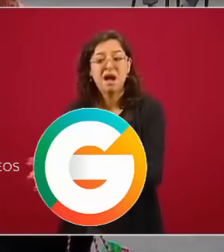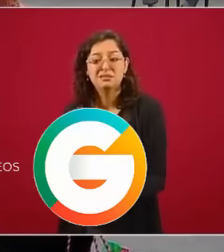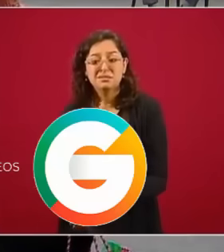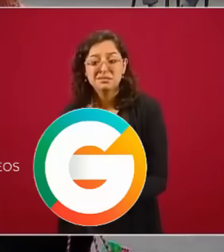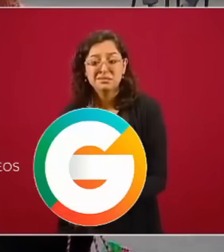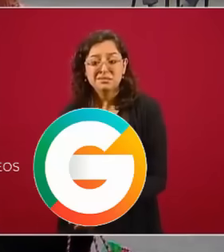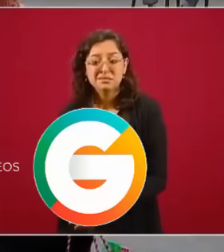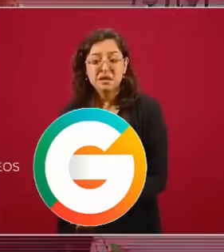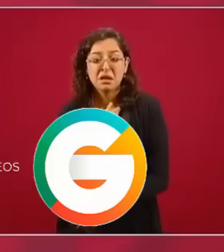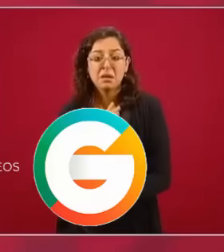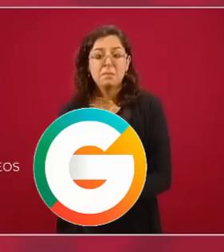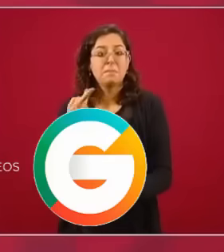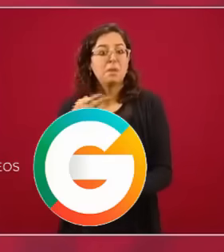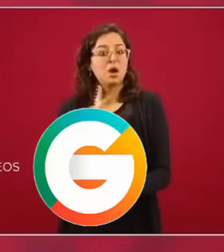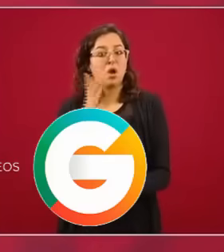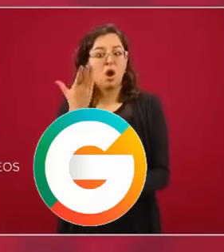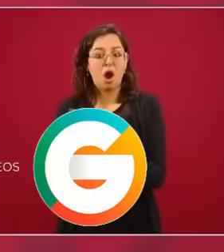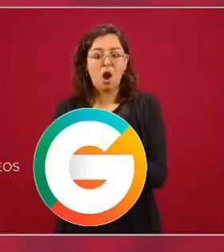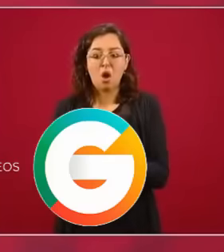están